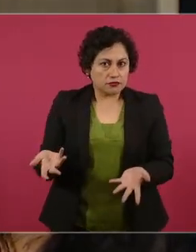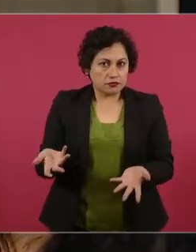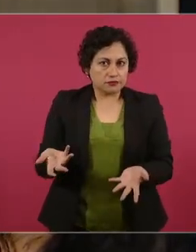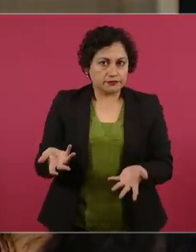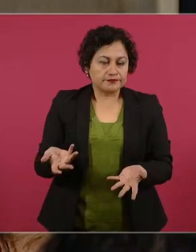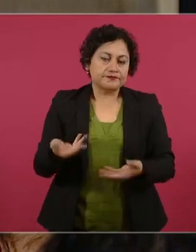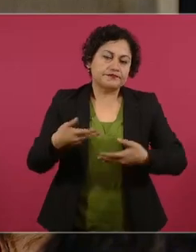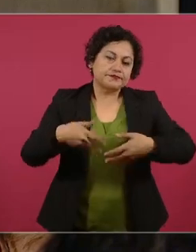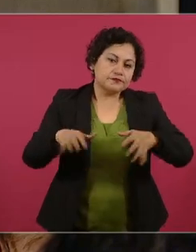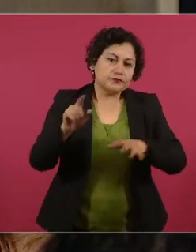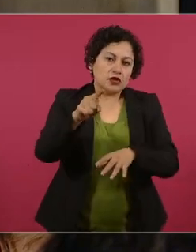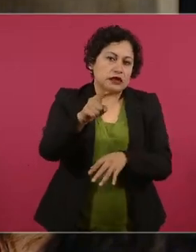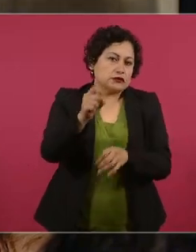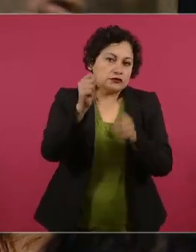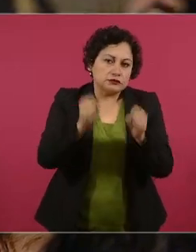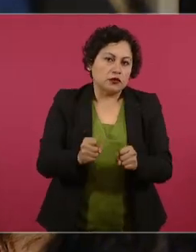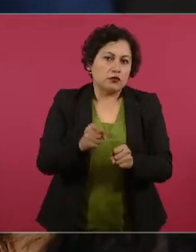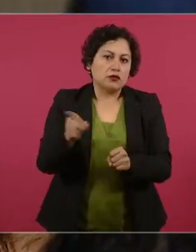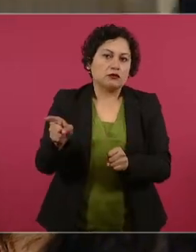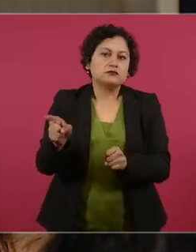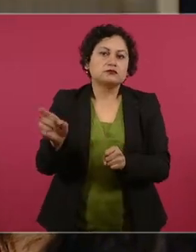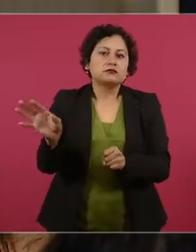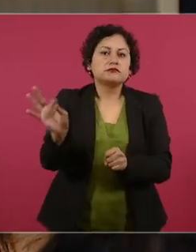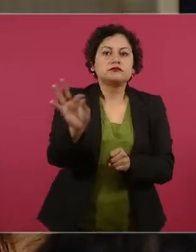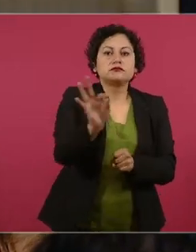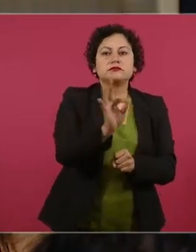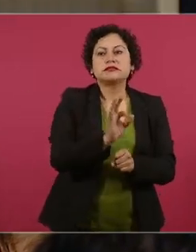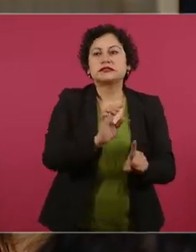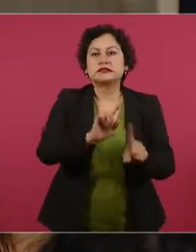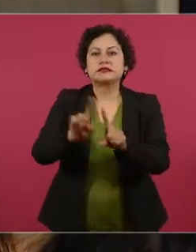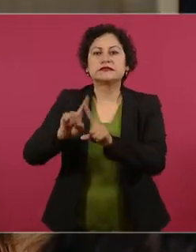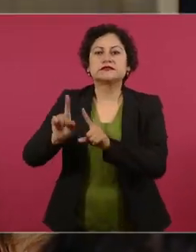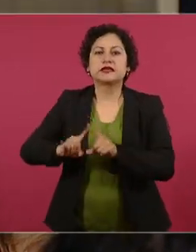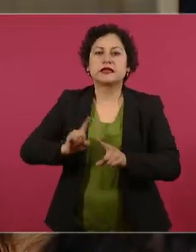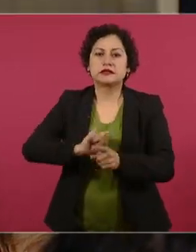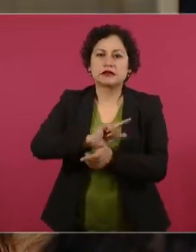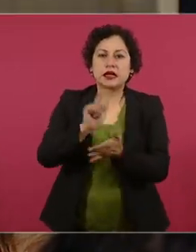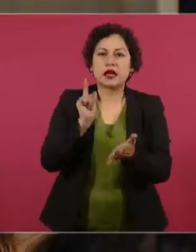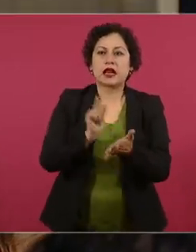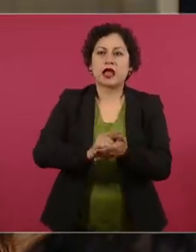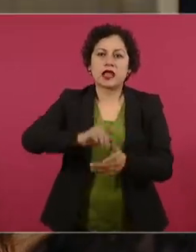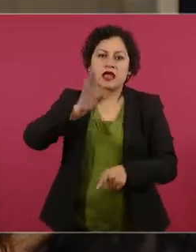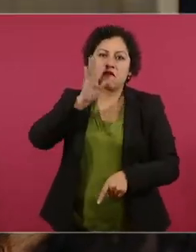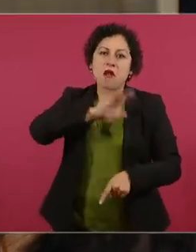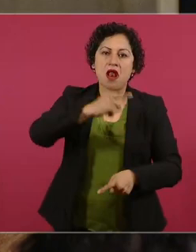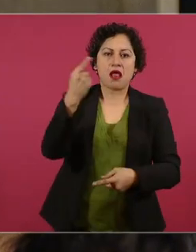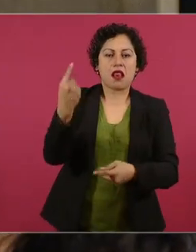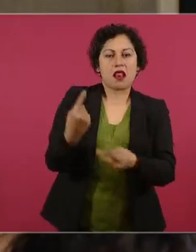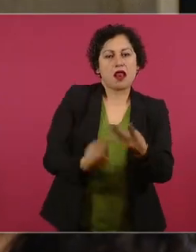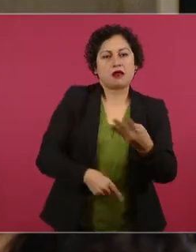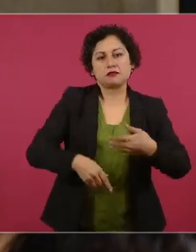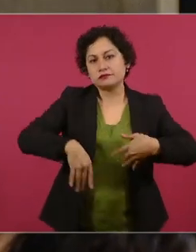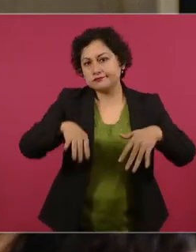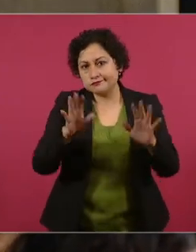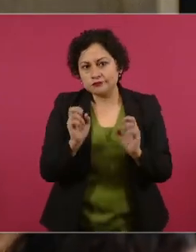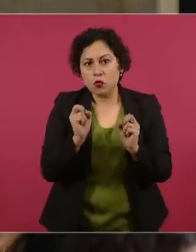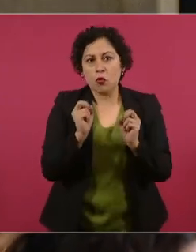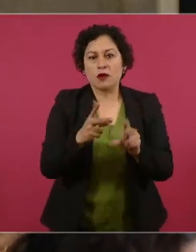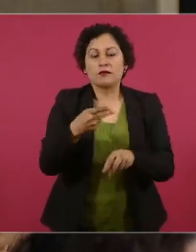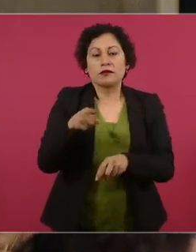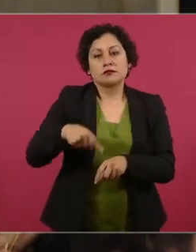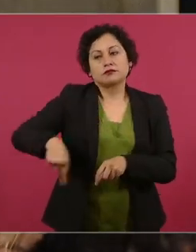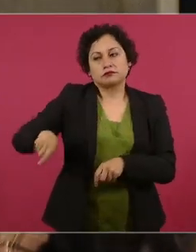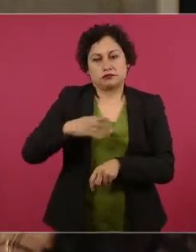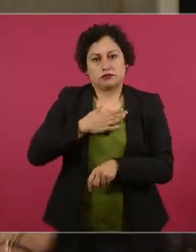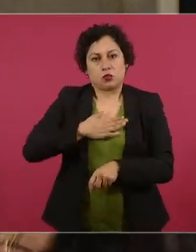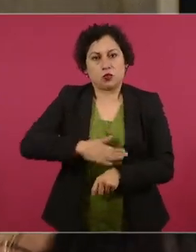le argumentarán muchas cosas, argucias legales del por qué no deben de pagarles, pero realmente es una justicia que se pide para ese sector, ¿no?